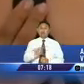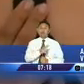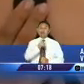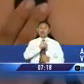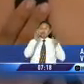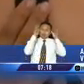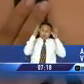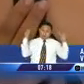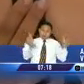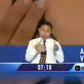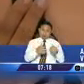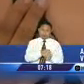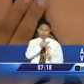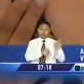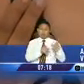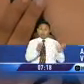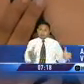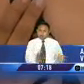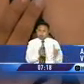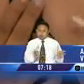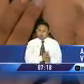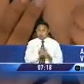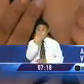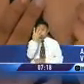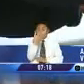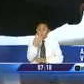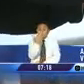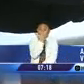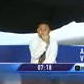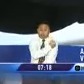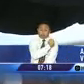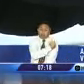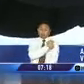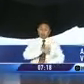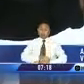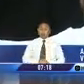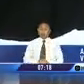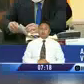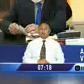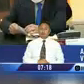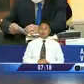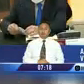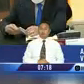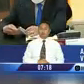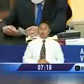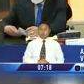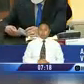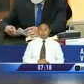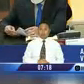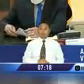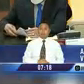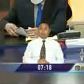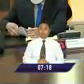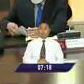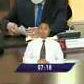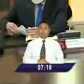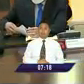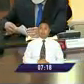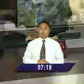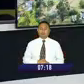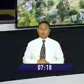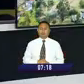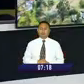poner para impulsar a la población complete el esquema de vacunación con las 2 dosis de refuerzo, informó Mauricio